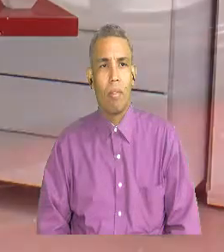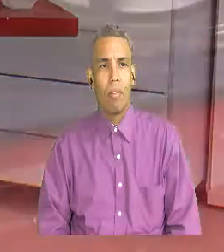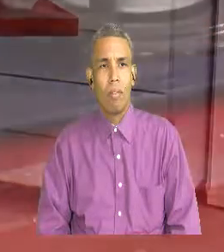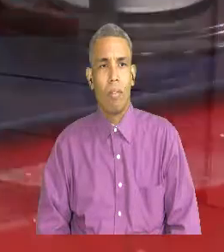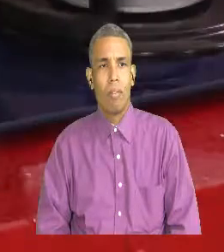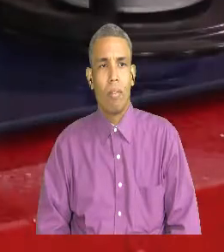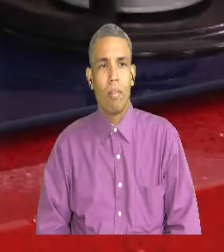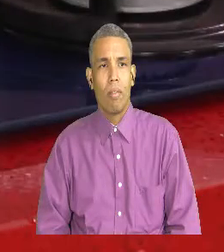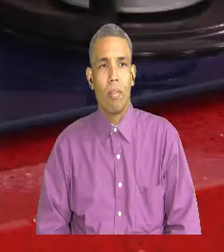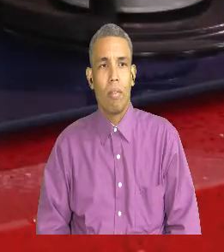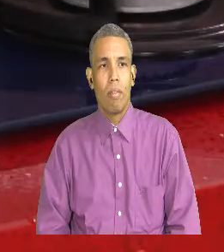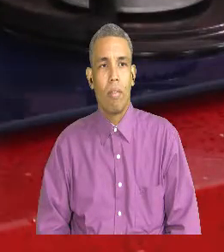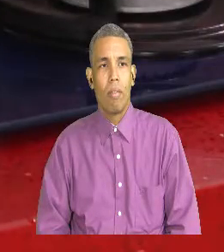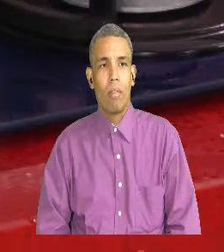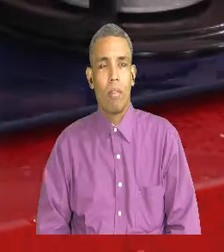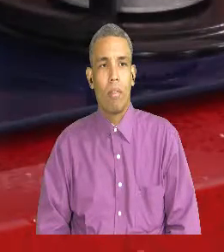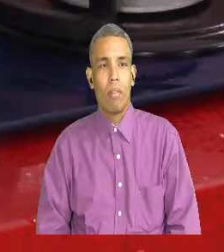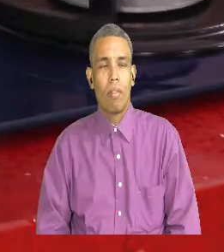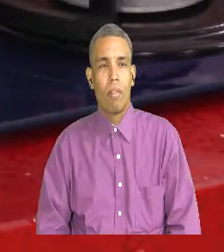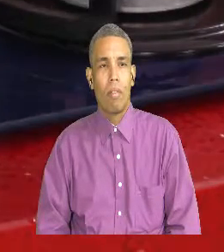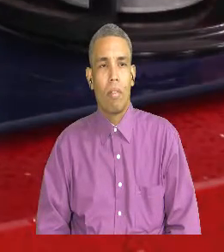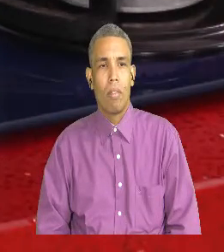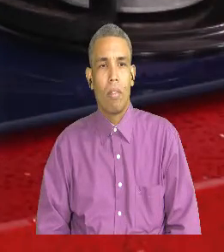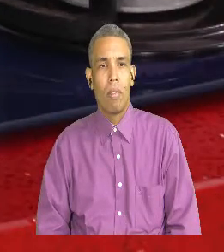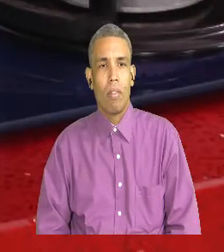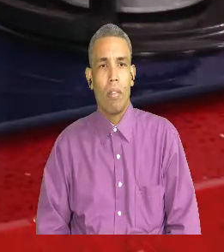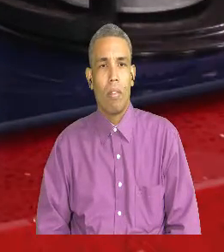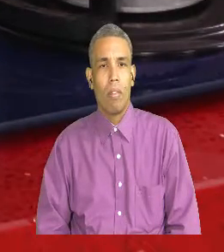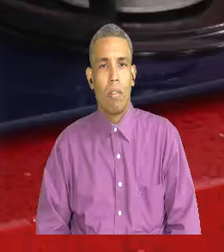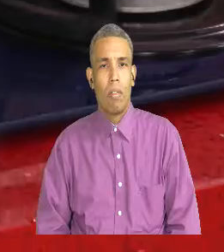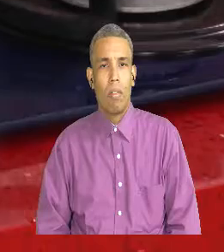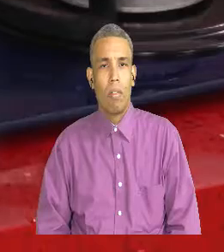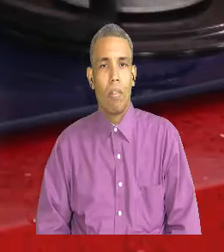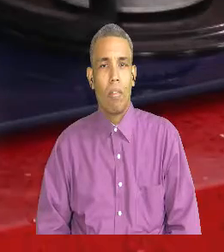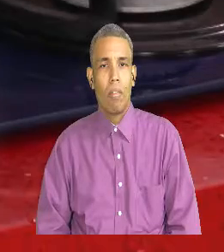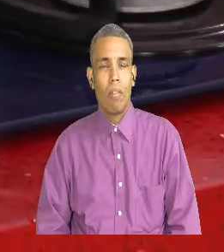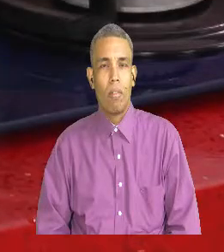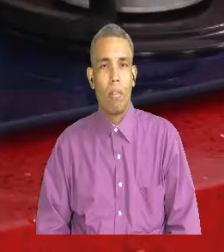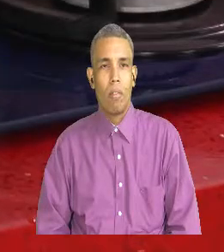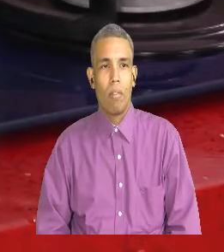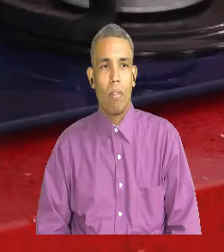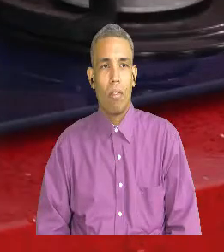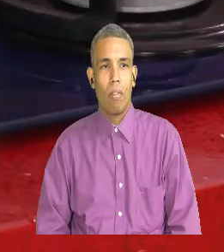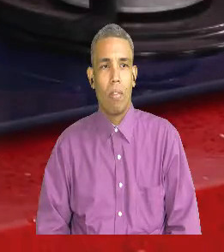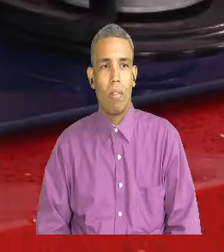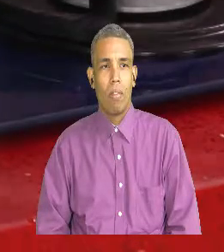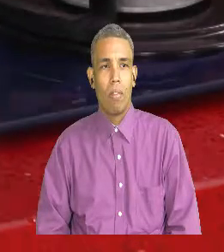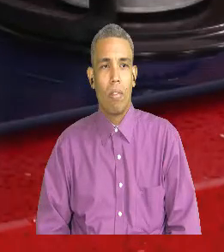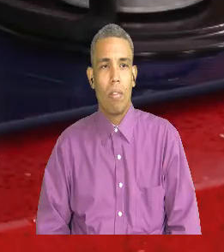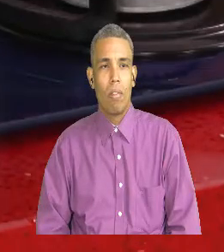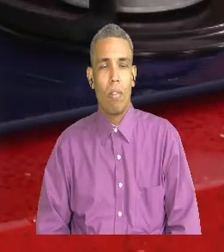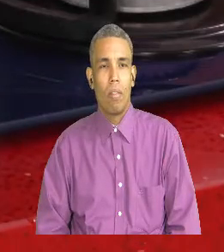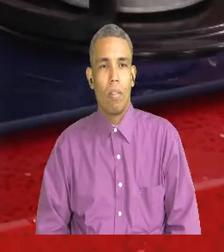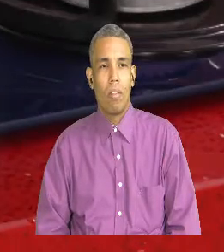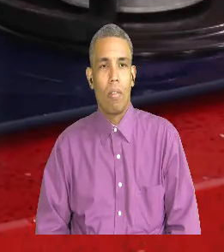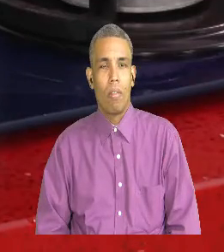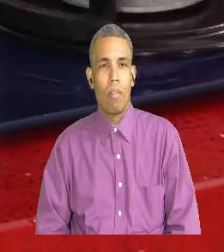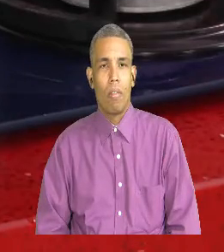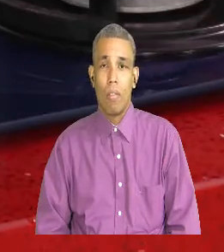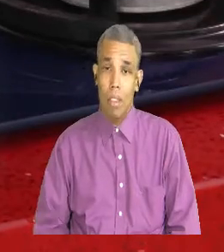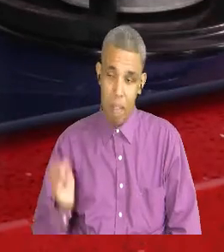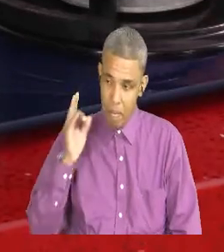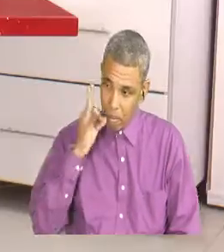diferente. Bueno. Entonces, vean, acá ya está en su punto, vamos a adicionar los calabacines. Esta es una receta muy rica.